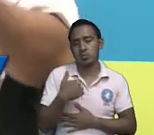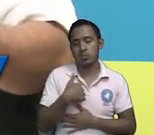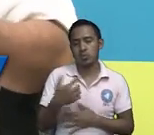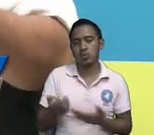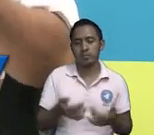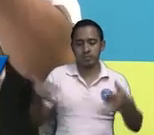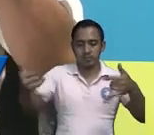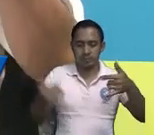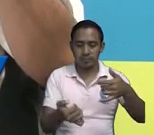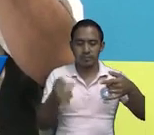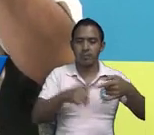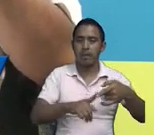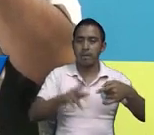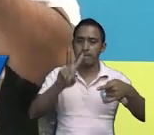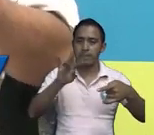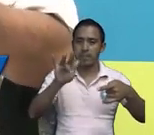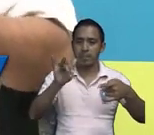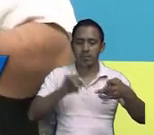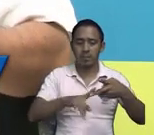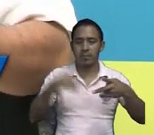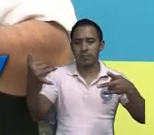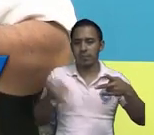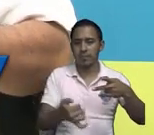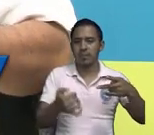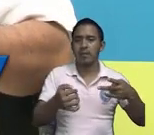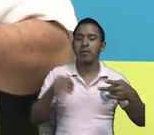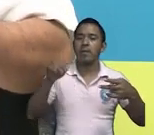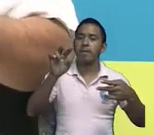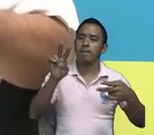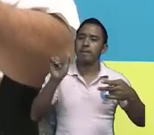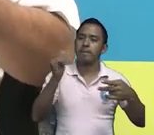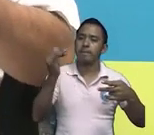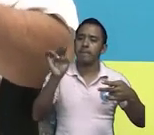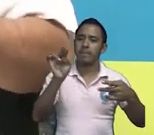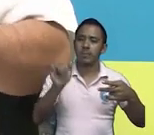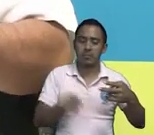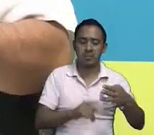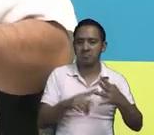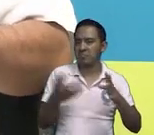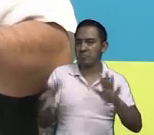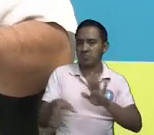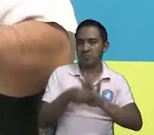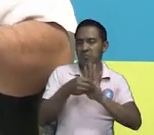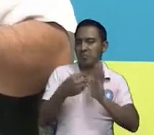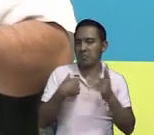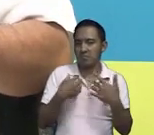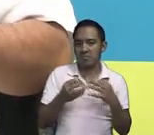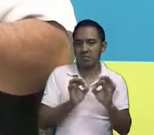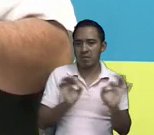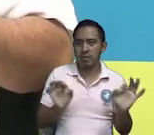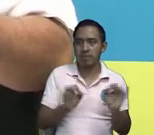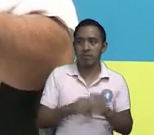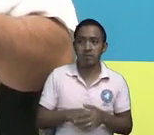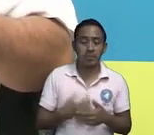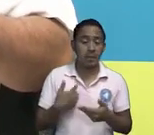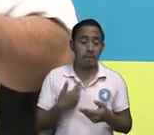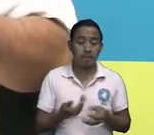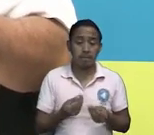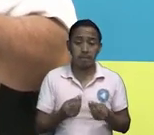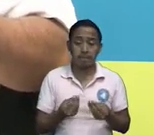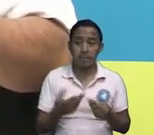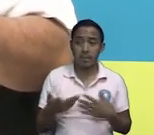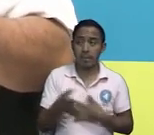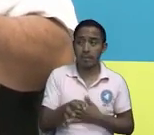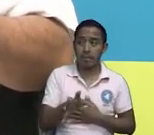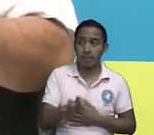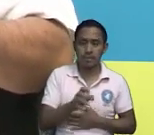sus vitaminas, le ponemos sus vacunas a nuestros animales, ellos no nos van a transmitir ninguna enfermedad. No hay que tener miedo a los perros, no